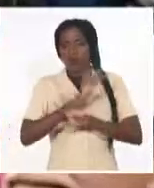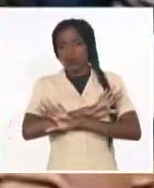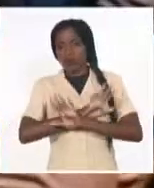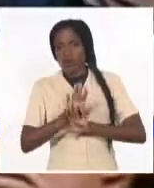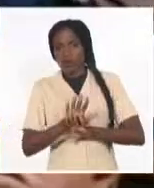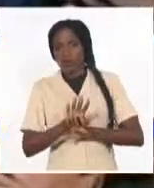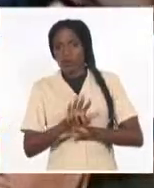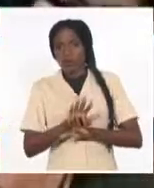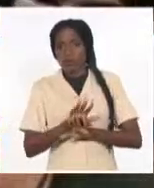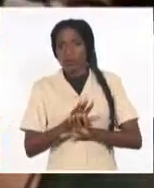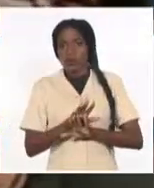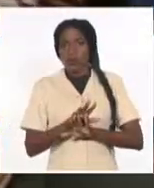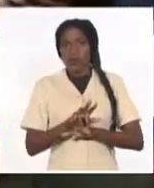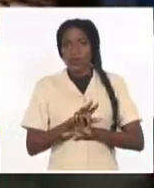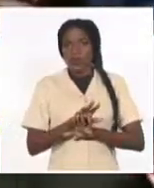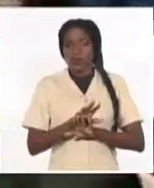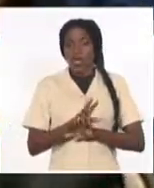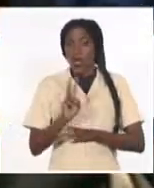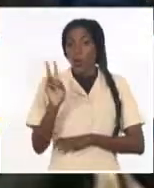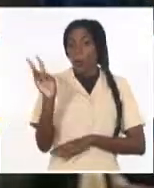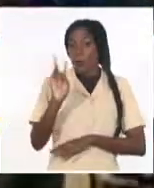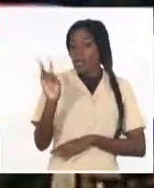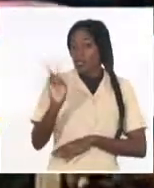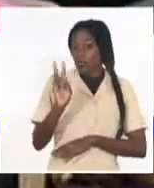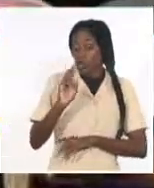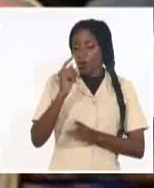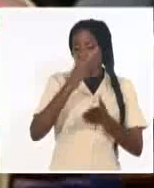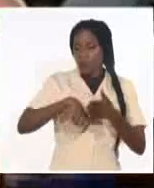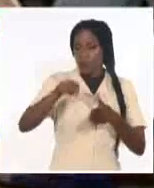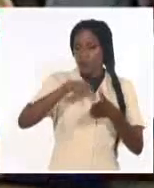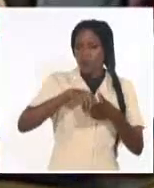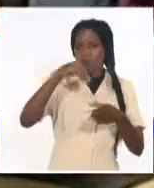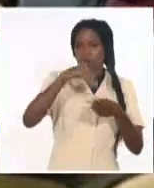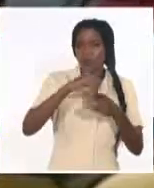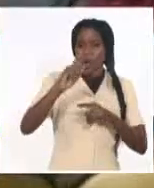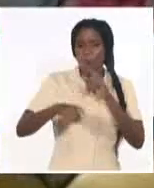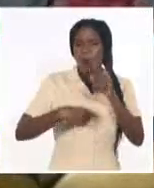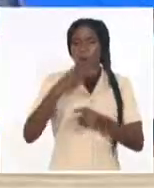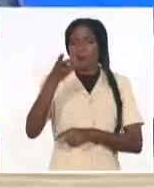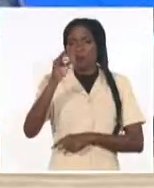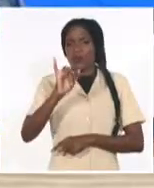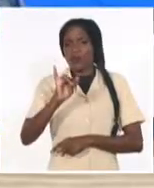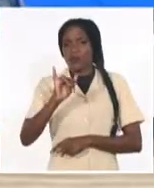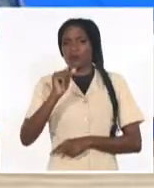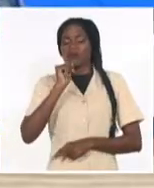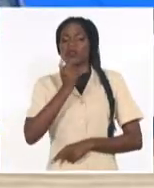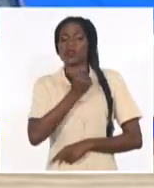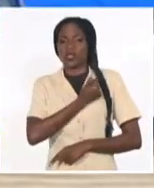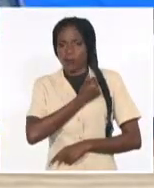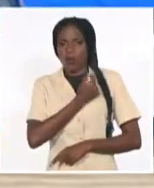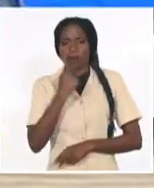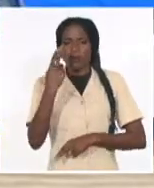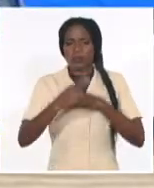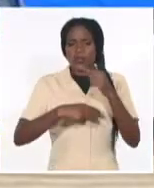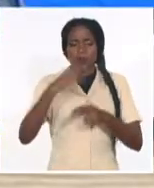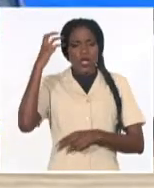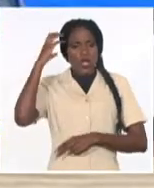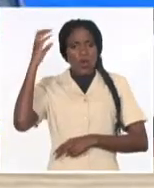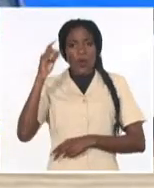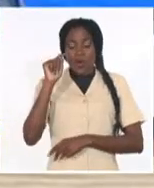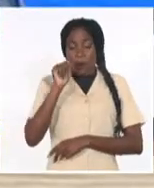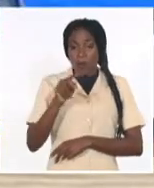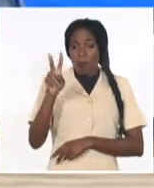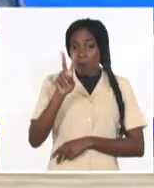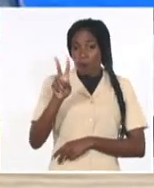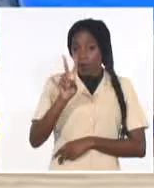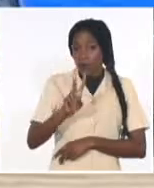Los venezolanos votarán el próximo 3 de diciembre en un referendo consultivo sobre las acciones que debería tomar el gobierno bolivariano